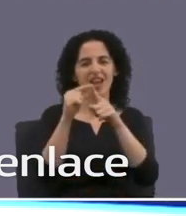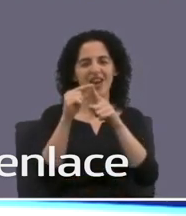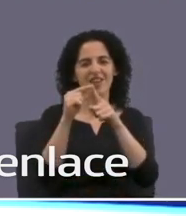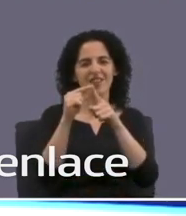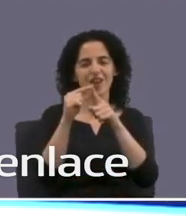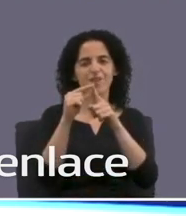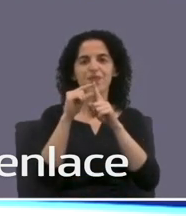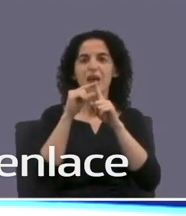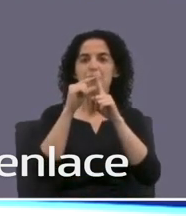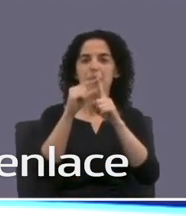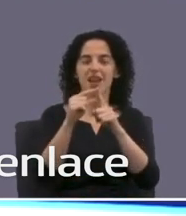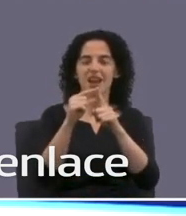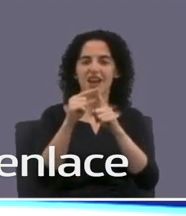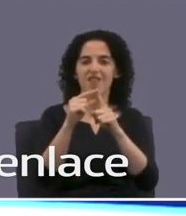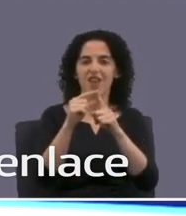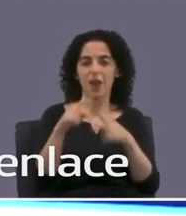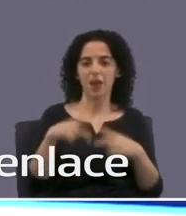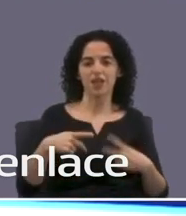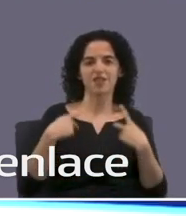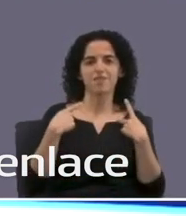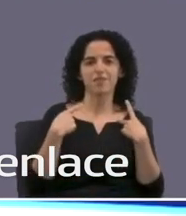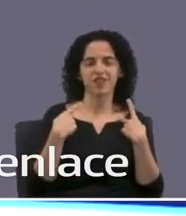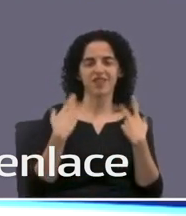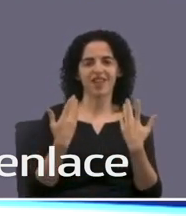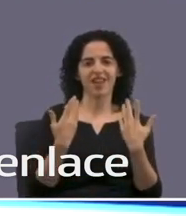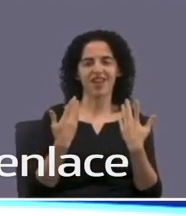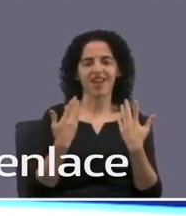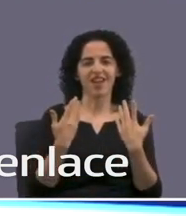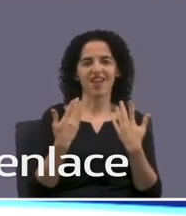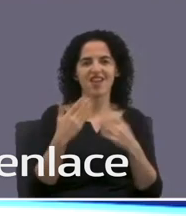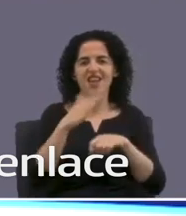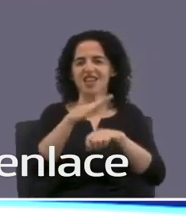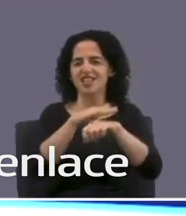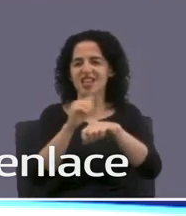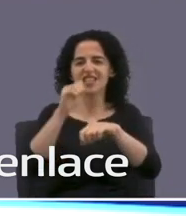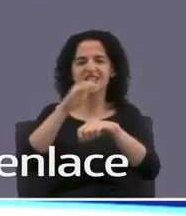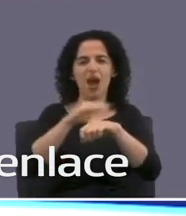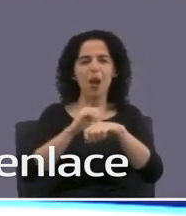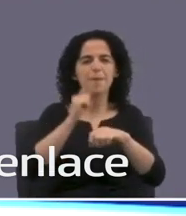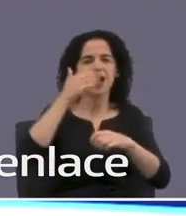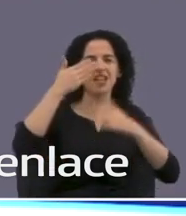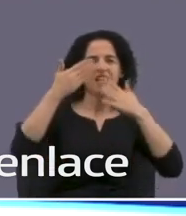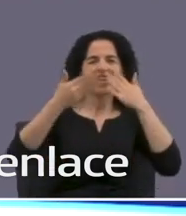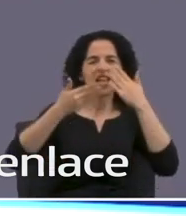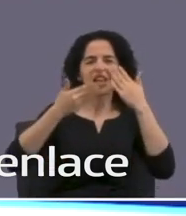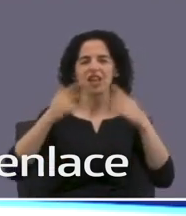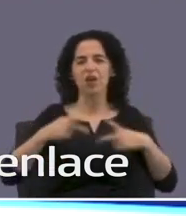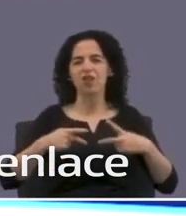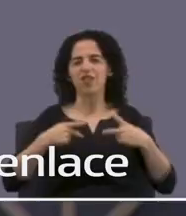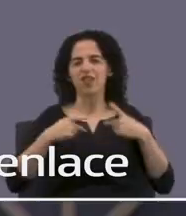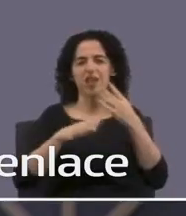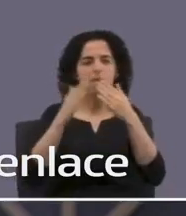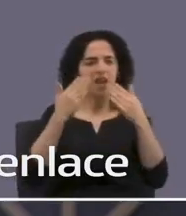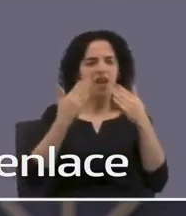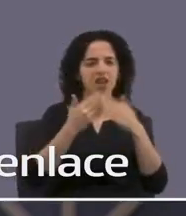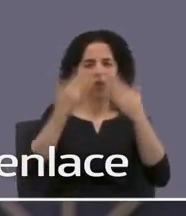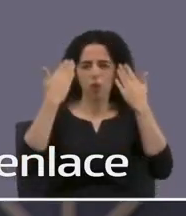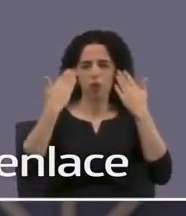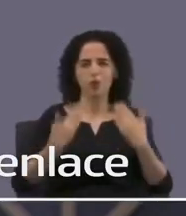la palabra. La palabra es vida y llama ese aliento de vida para todo su